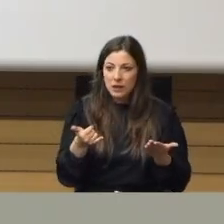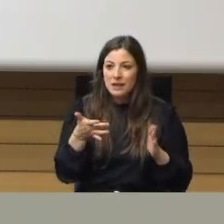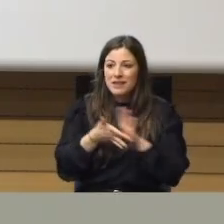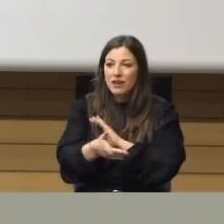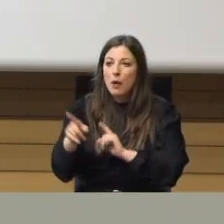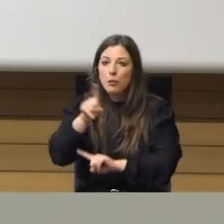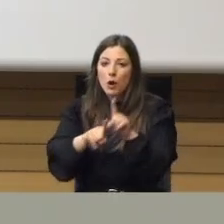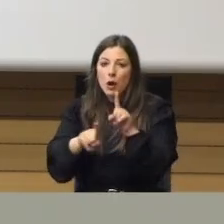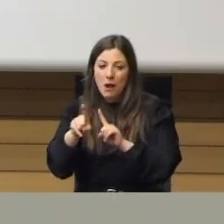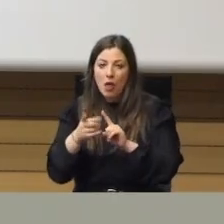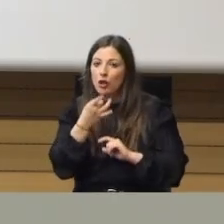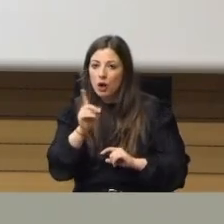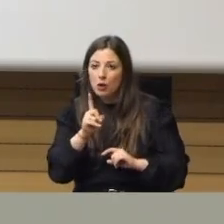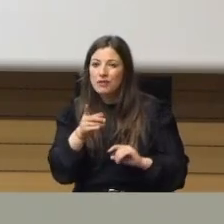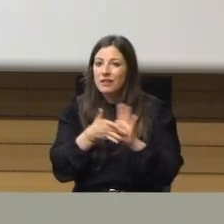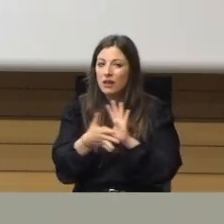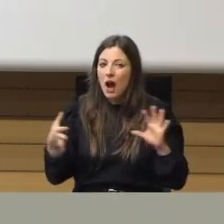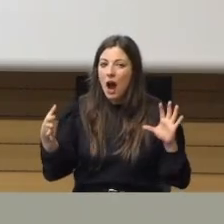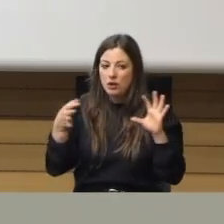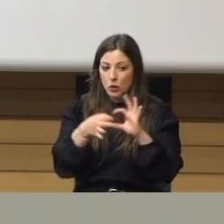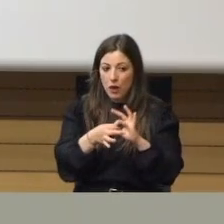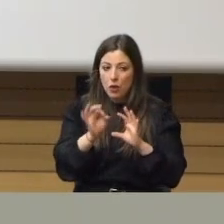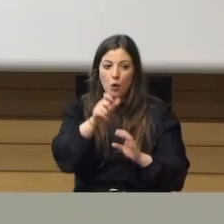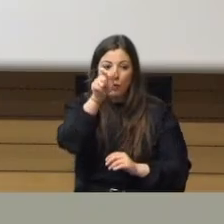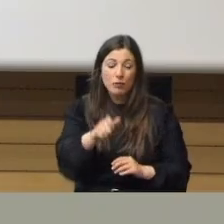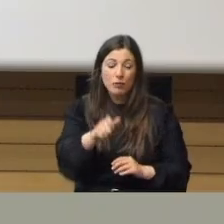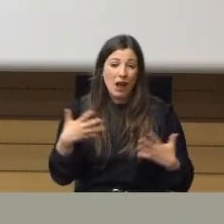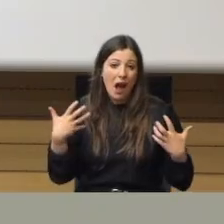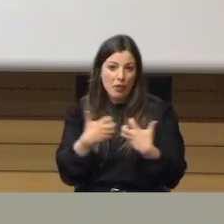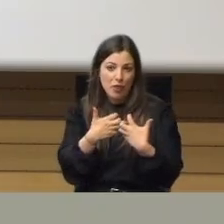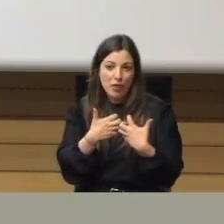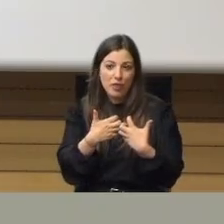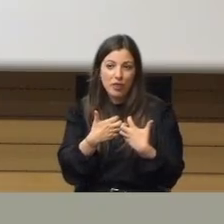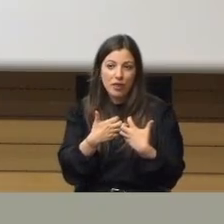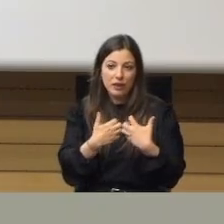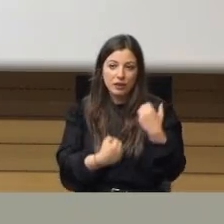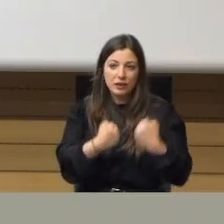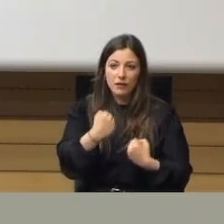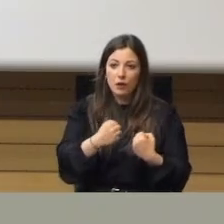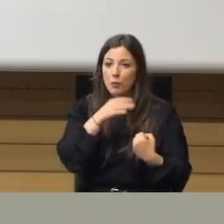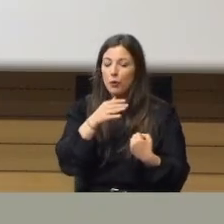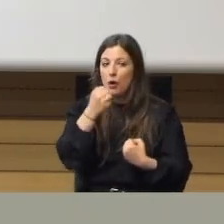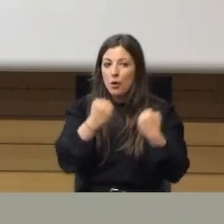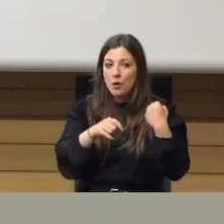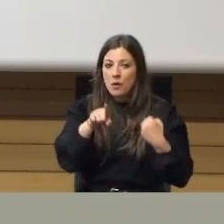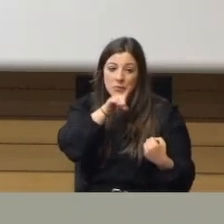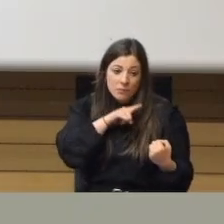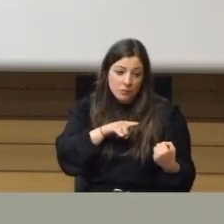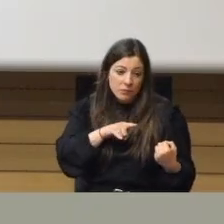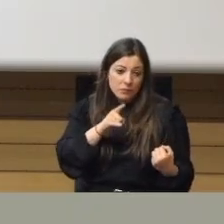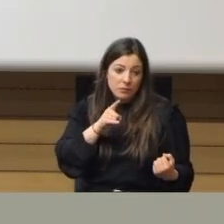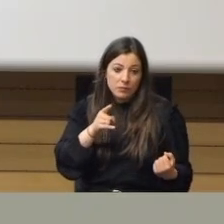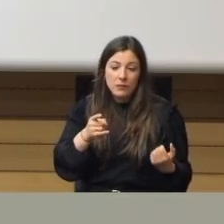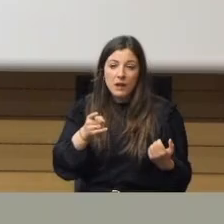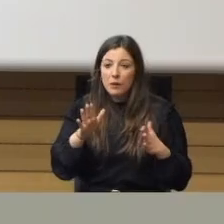viene asociado. O el que tiene un accidente de tráfico y resulta que detrás hay una conducción temeraria, pero que a priori ese es un consumidor que podemos